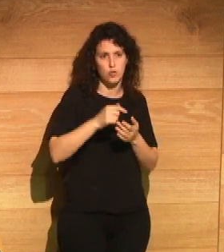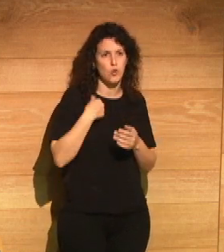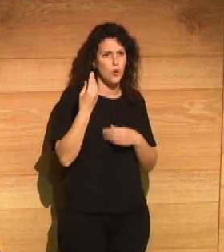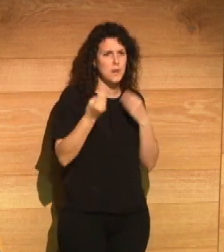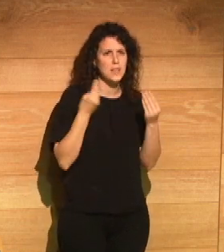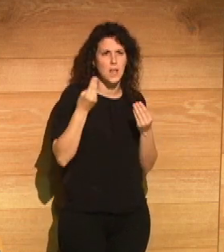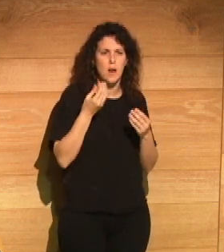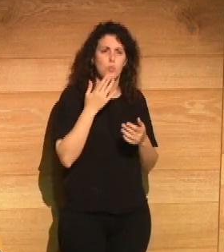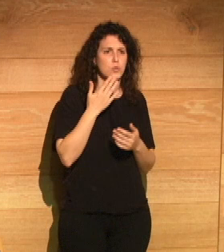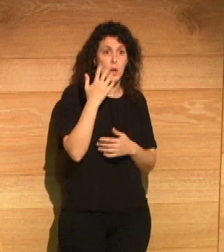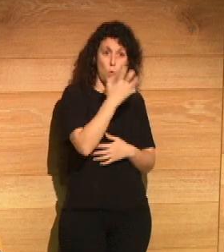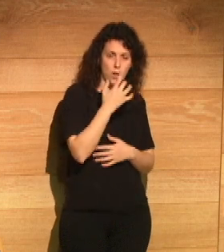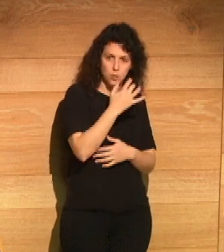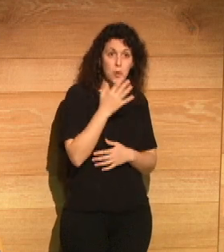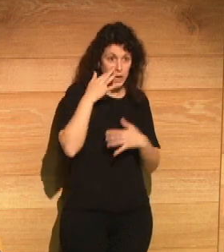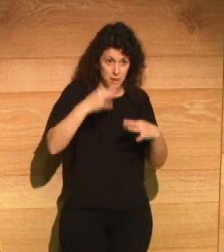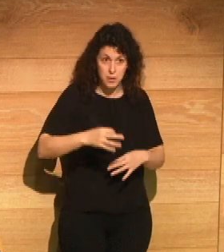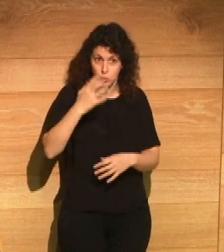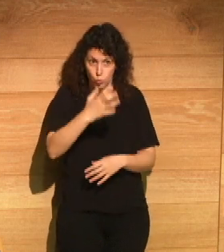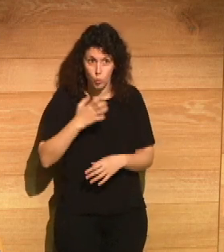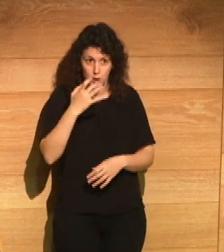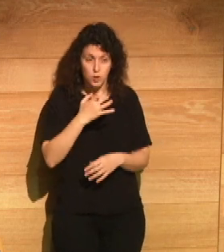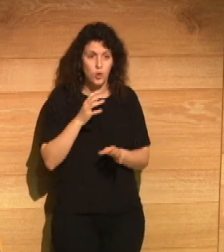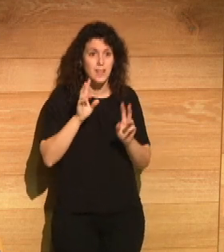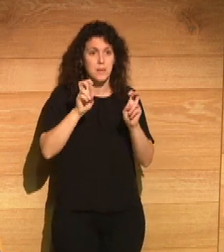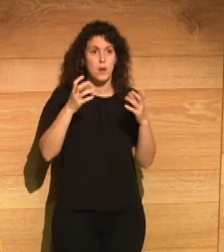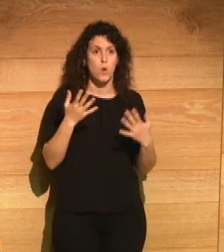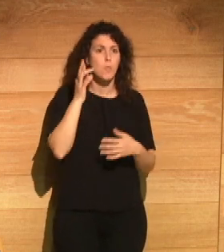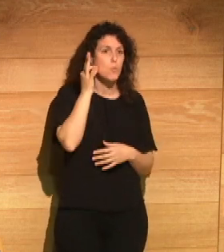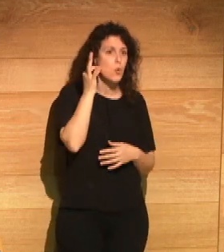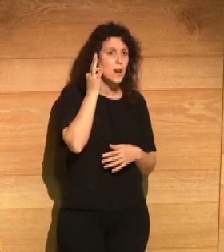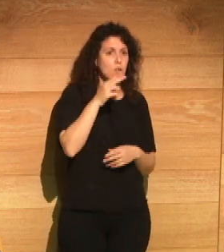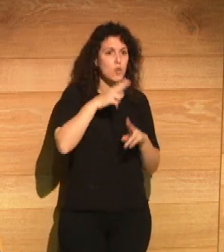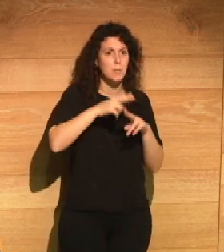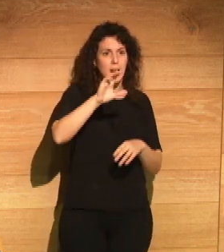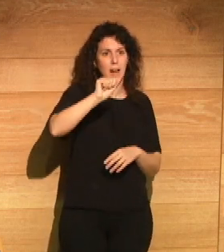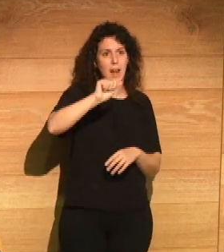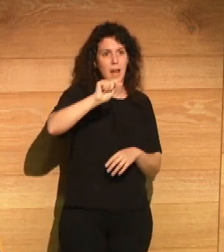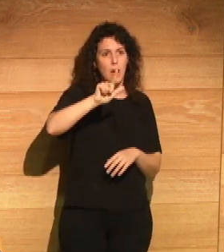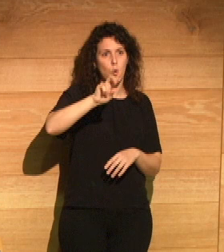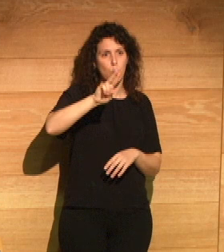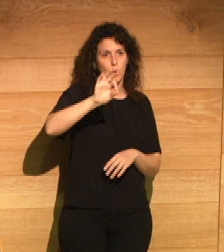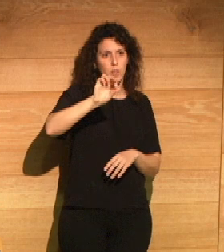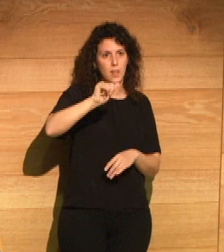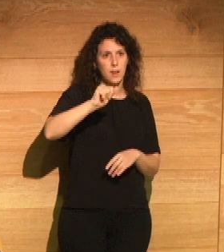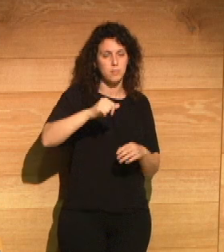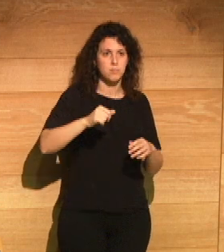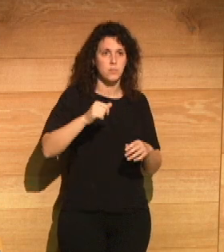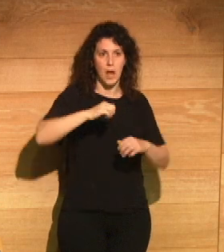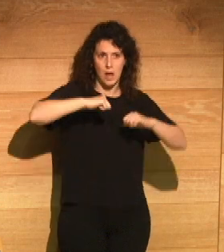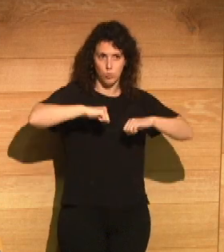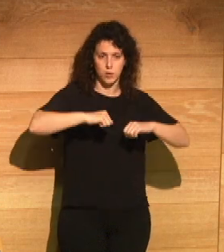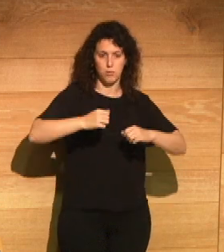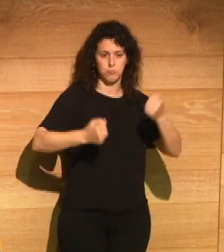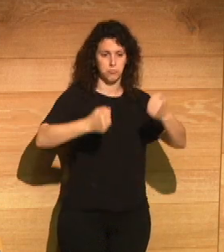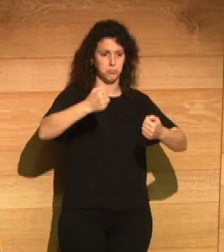esto era un cuento, y es un cuento, sobre una mujer llamada Claudia, adulta, que iba manejando por una carretera, por la